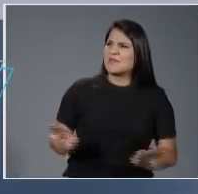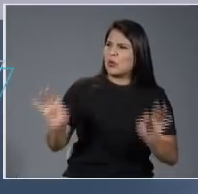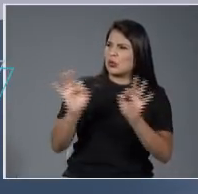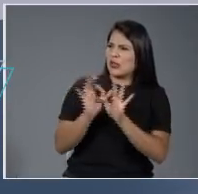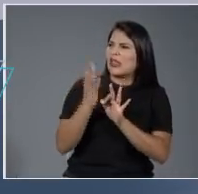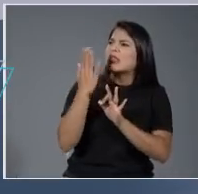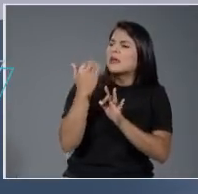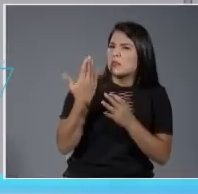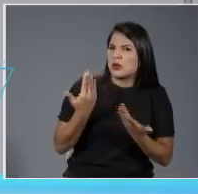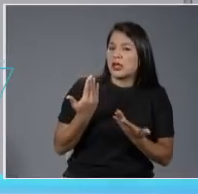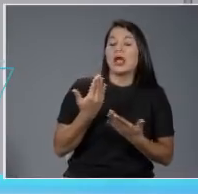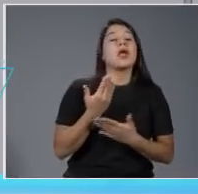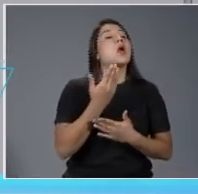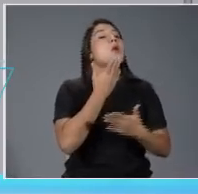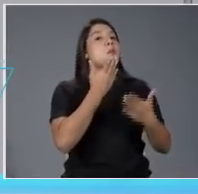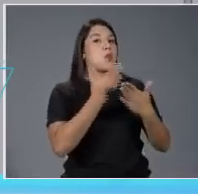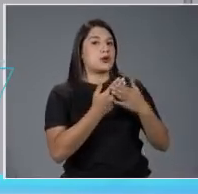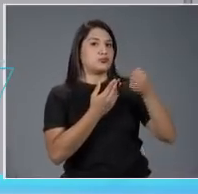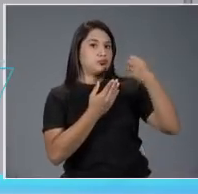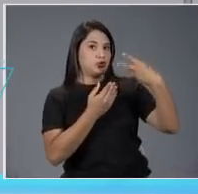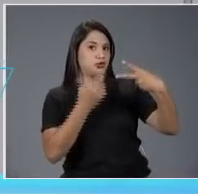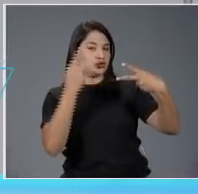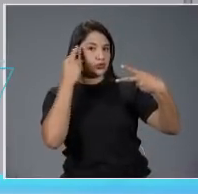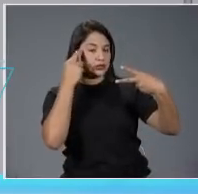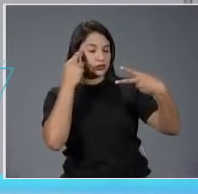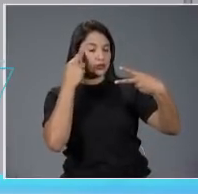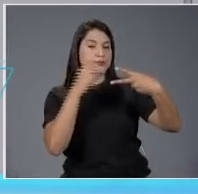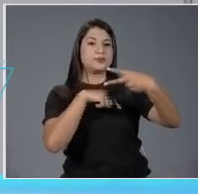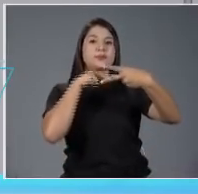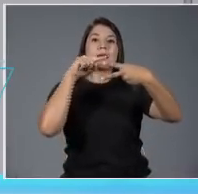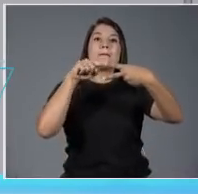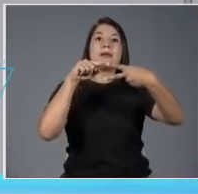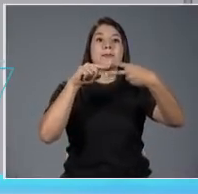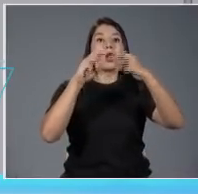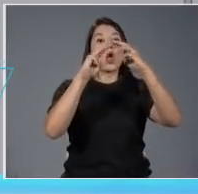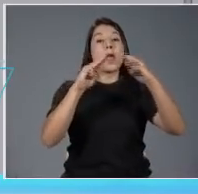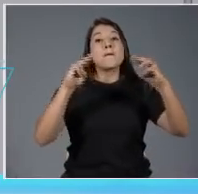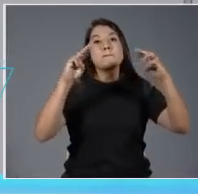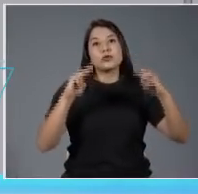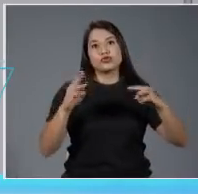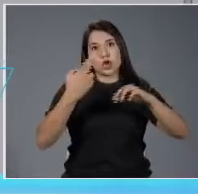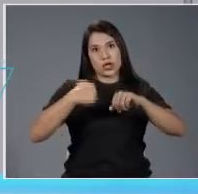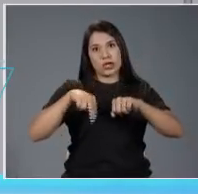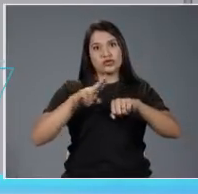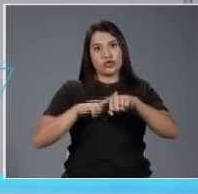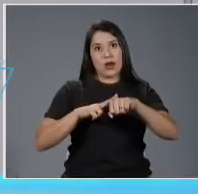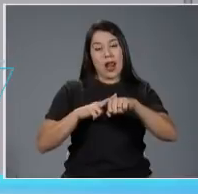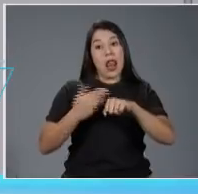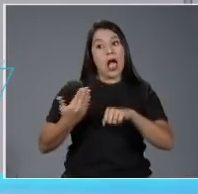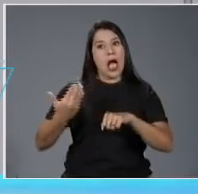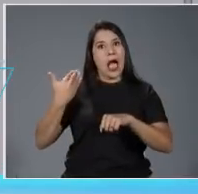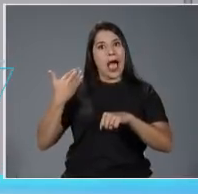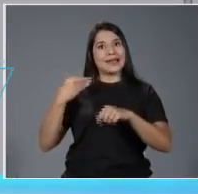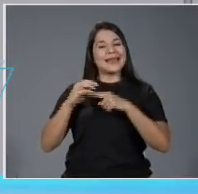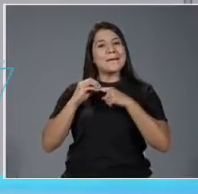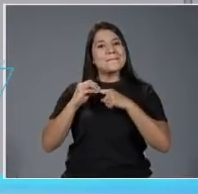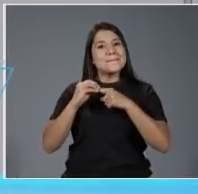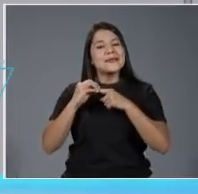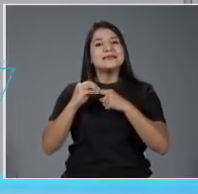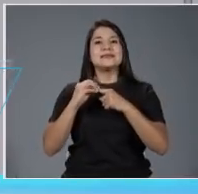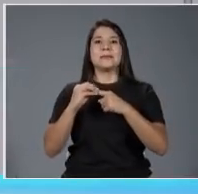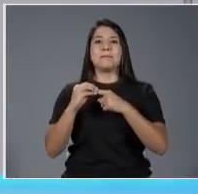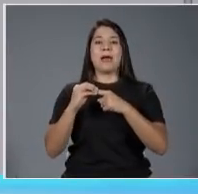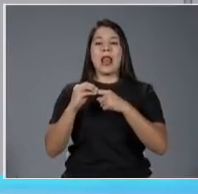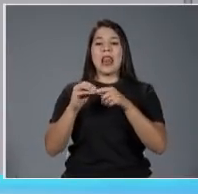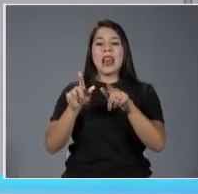coyunturas importantes. En primer lugar es el Museo Nacional, que antes era el principal cuartel